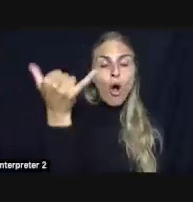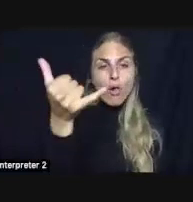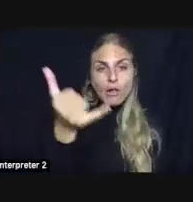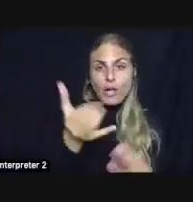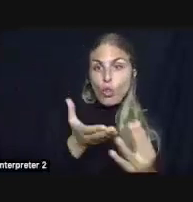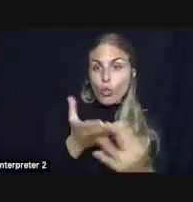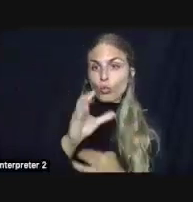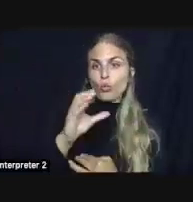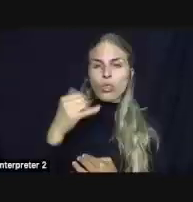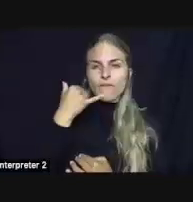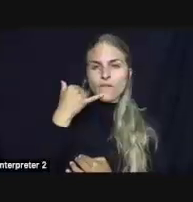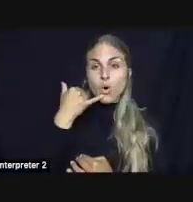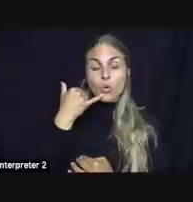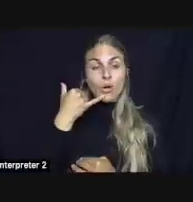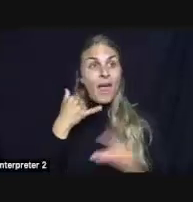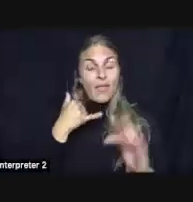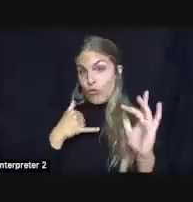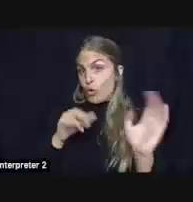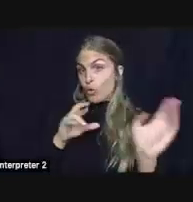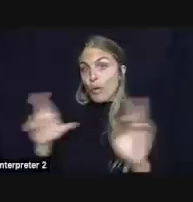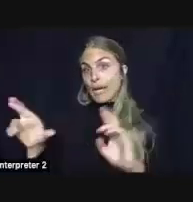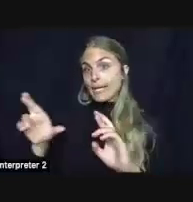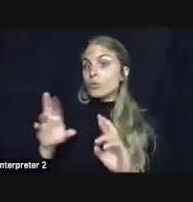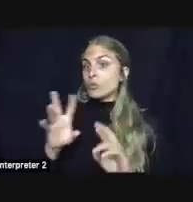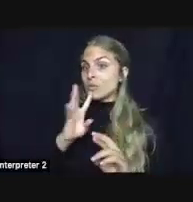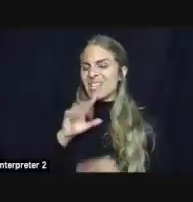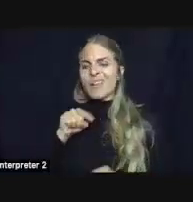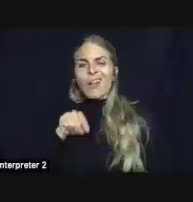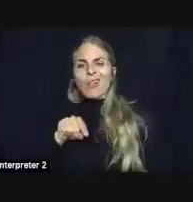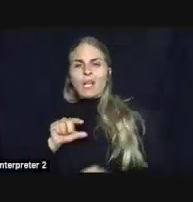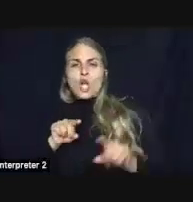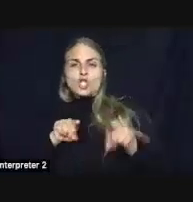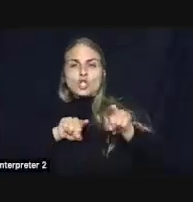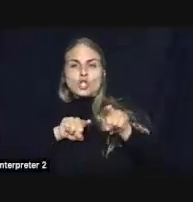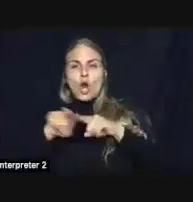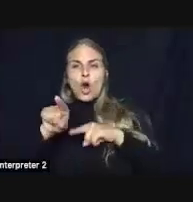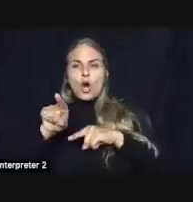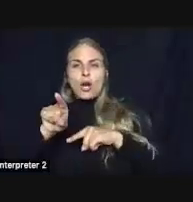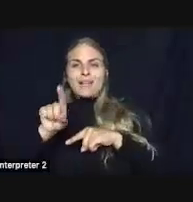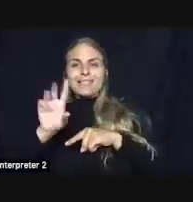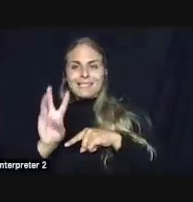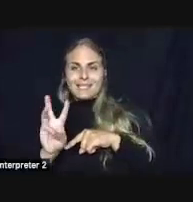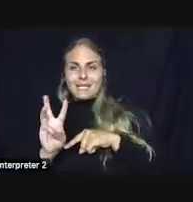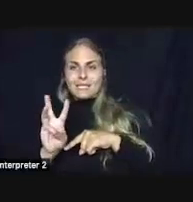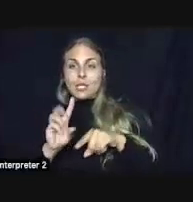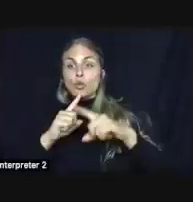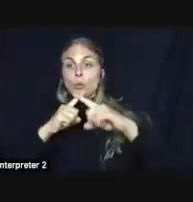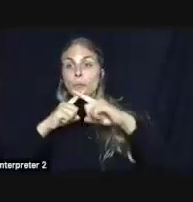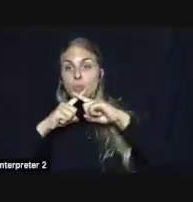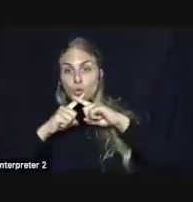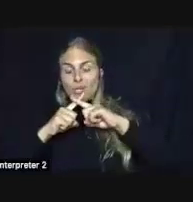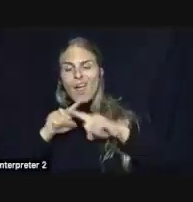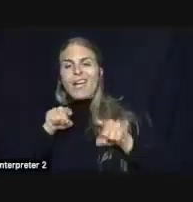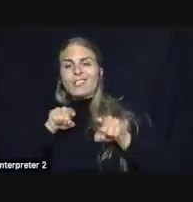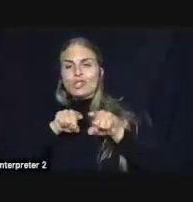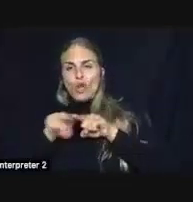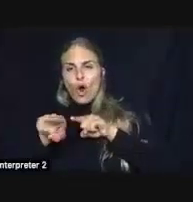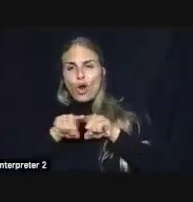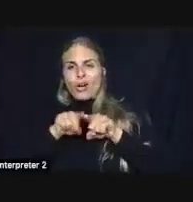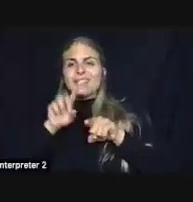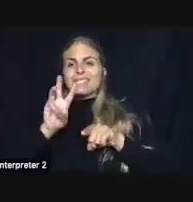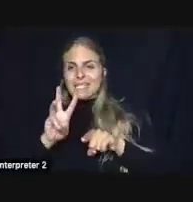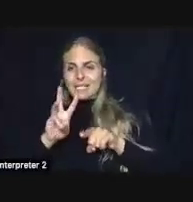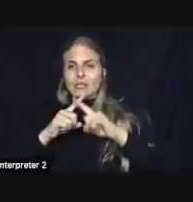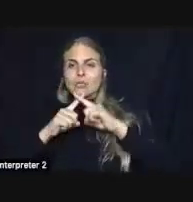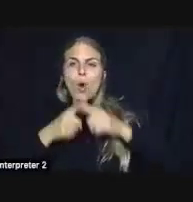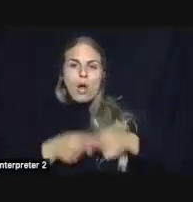iOS. Si llama por teléfono, cuando el moderador le pida la palabra, pulse asterisco 6 para activar el micrófono y